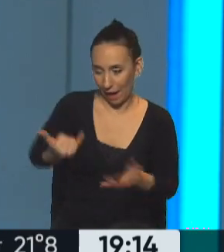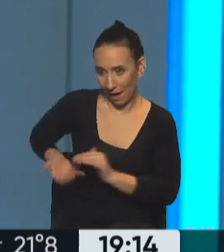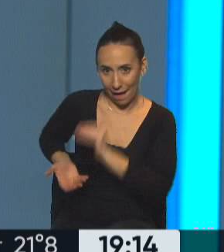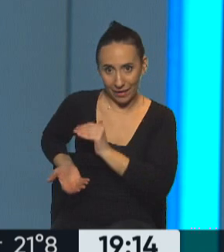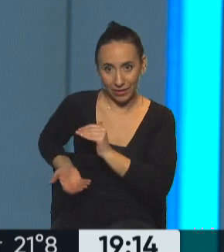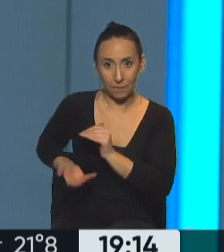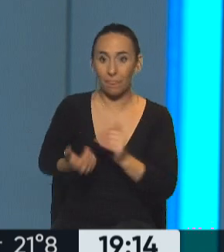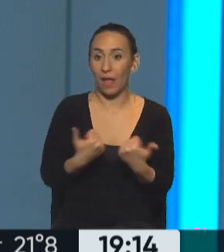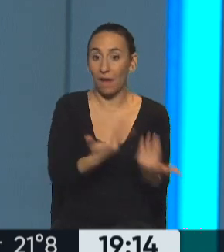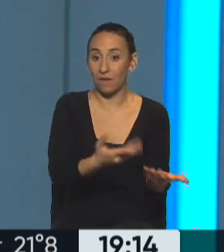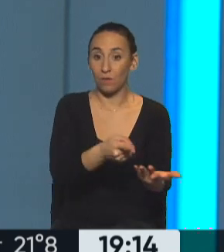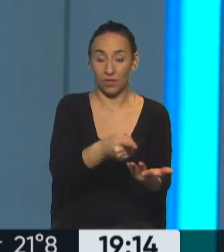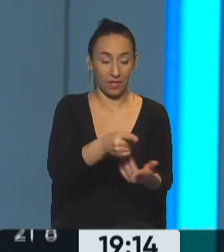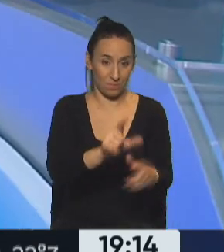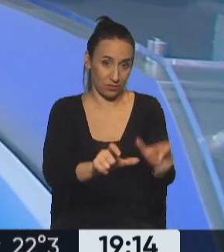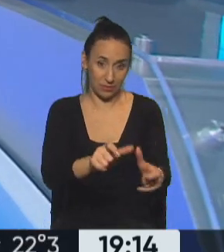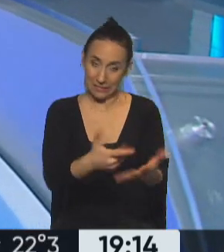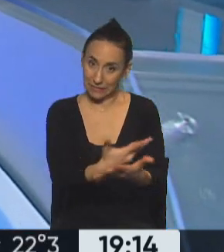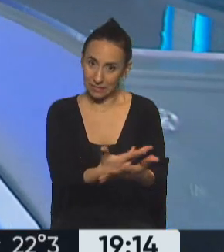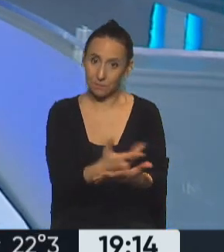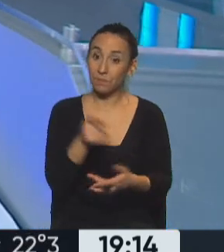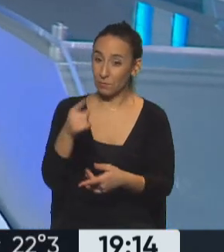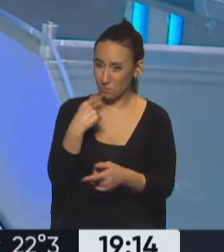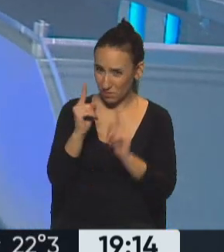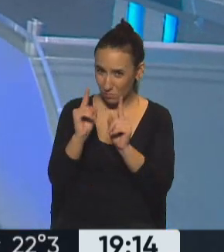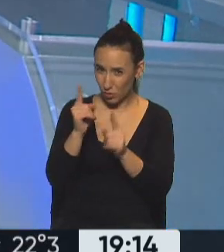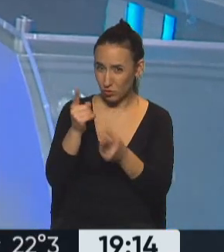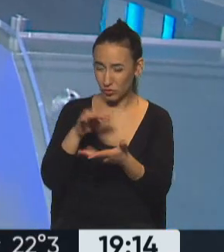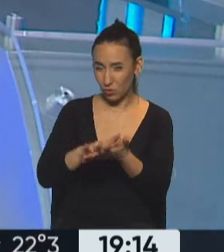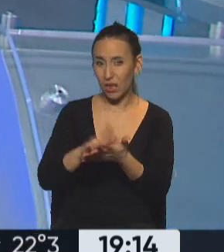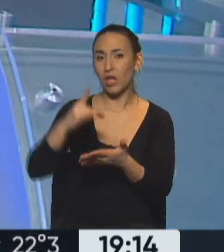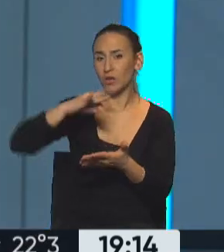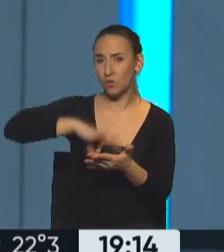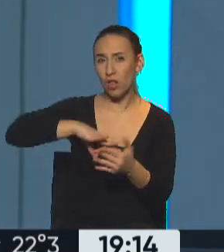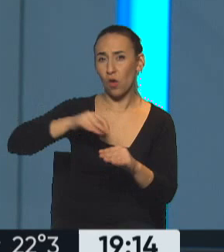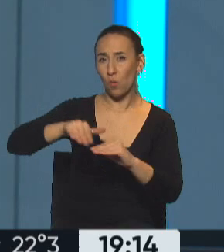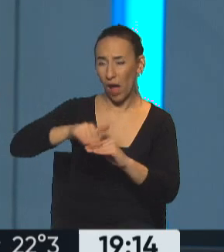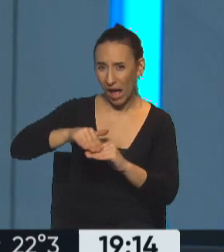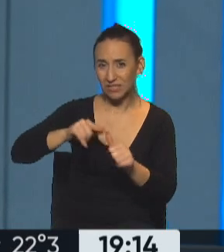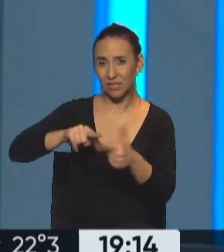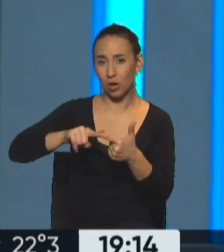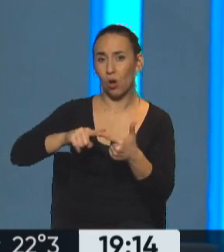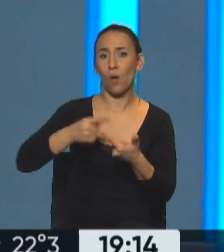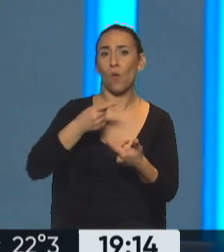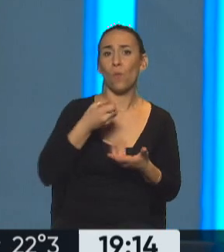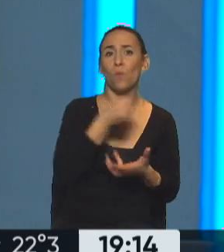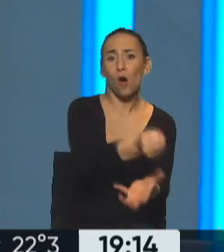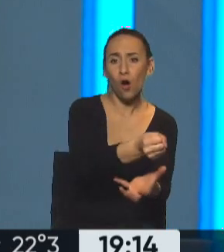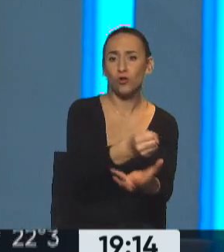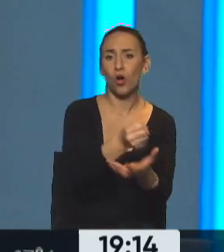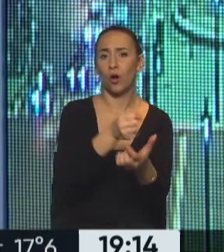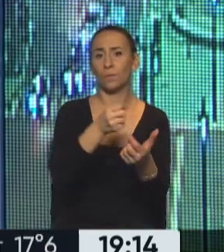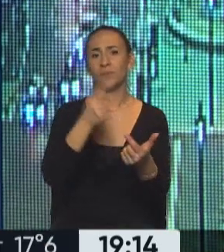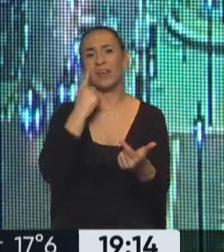más ¿Vos decís que eso que está vulnerabilizados. pendiente en el Congreso, el salario básico, por ejemplo? Salario básico, bono, una suerte de